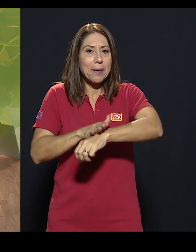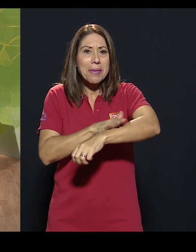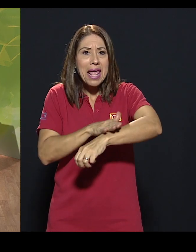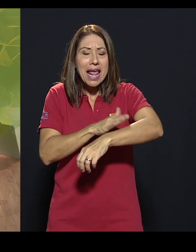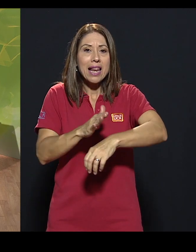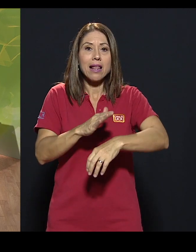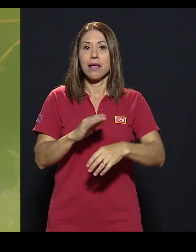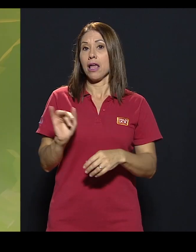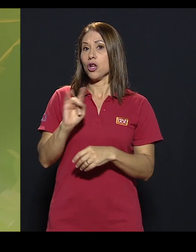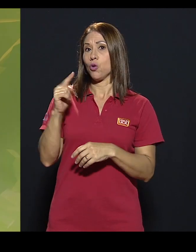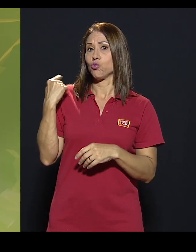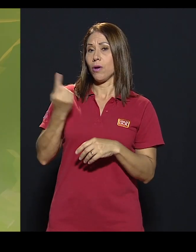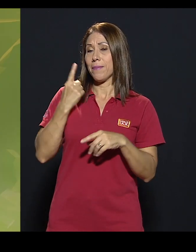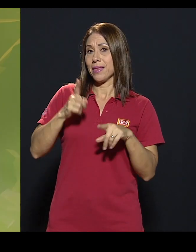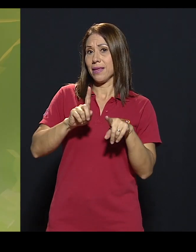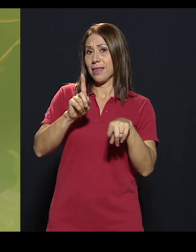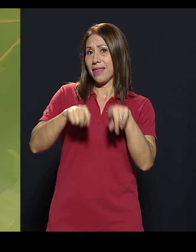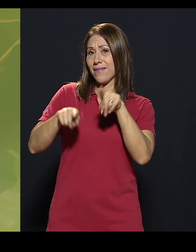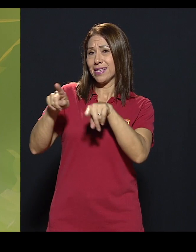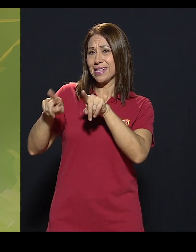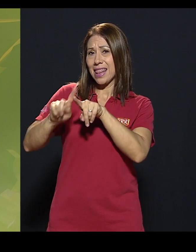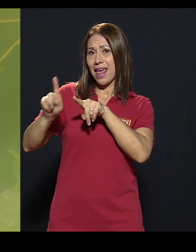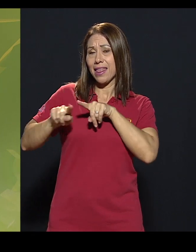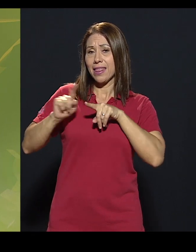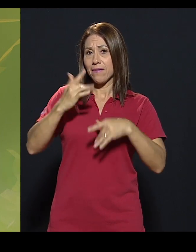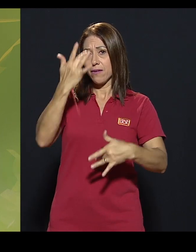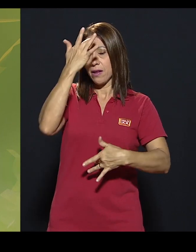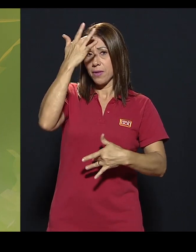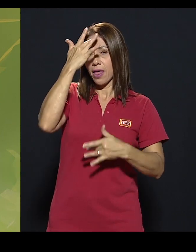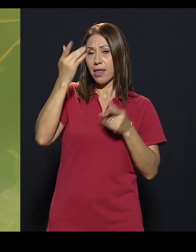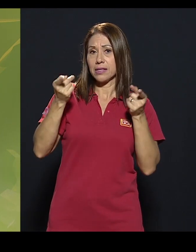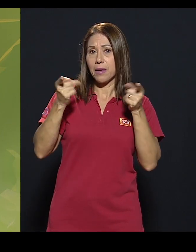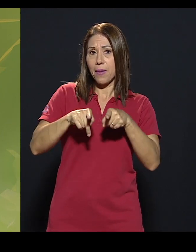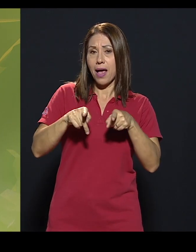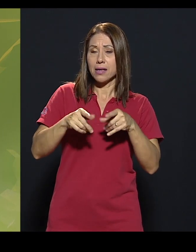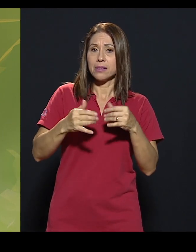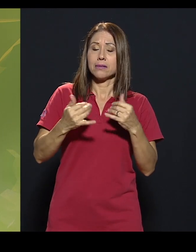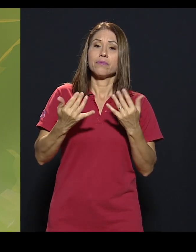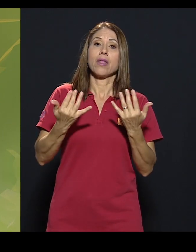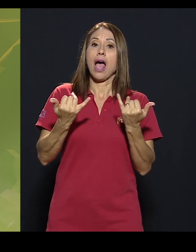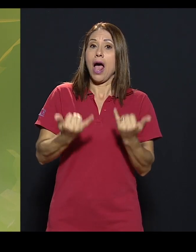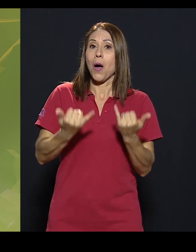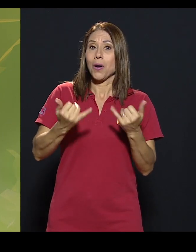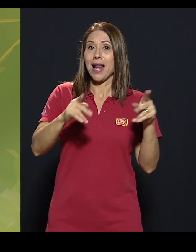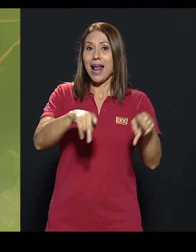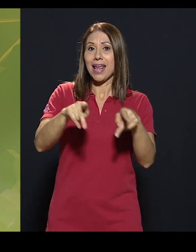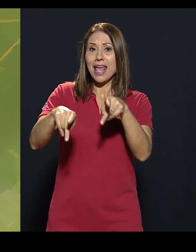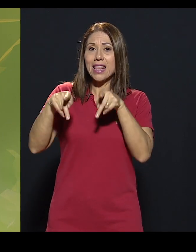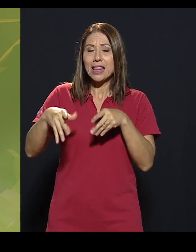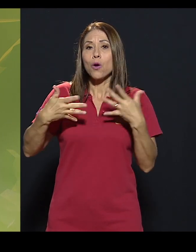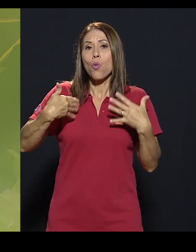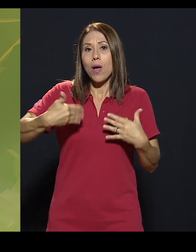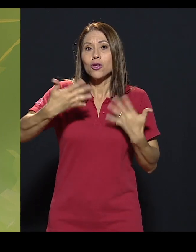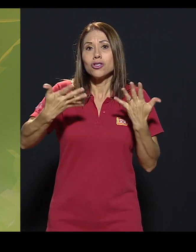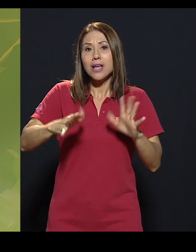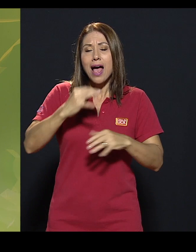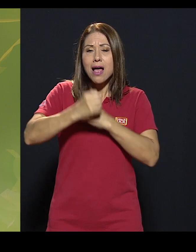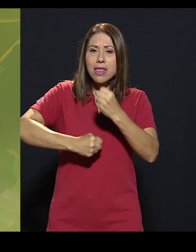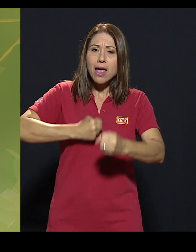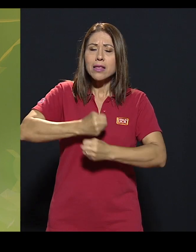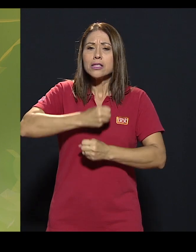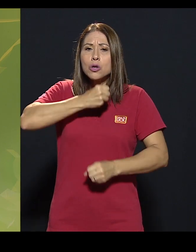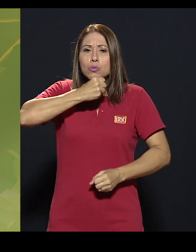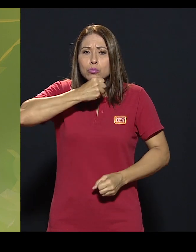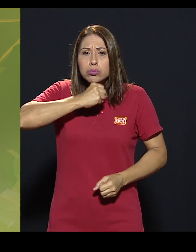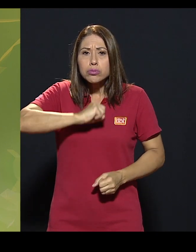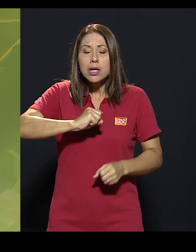la diversidad, ¿verdad?, en las enfermedades que presenta la gente ahora a estas edades avanzadas, sino la cantidad de